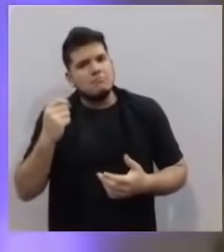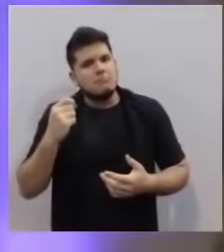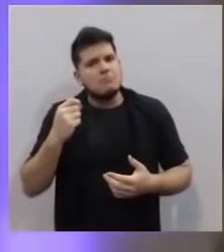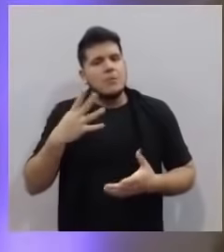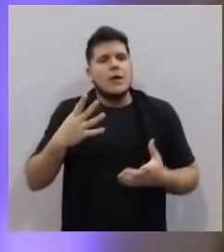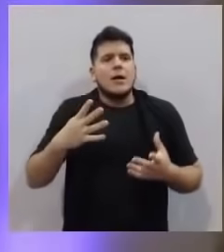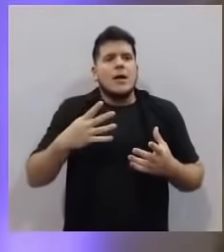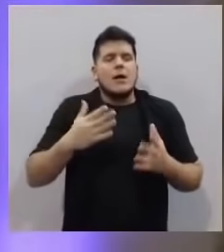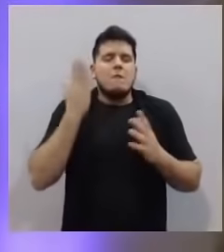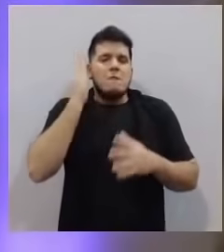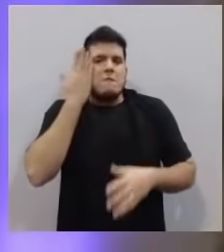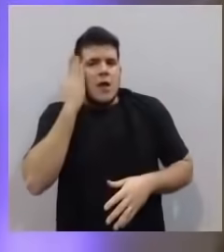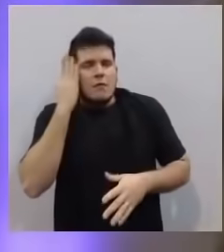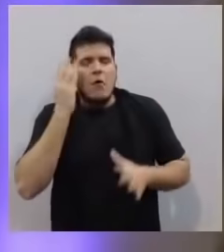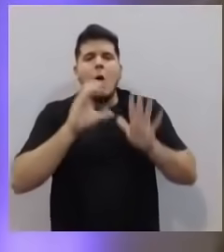importante